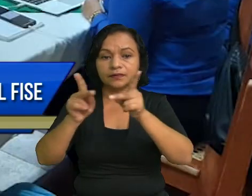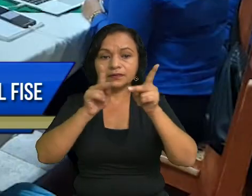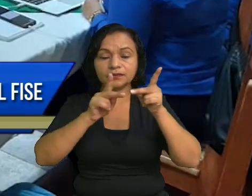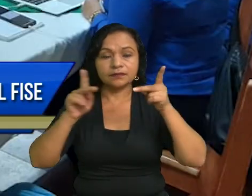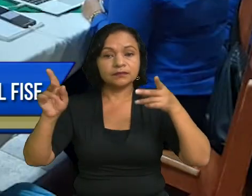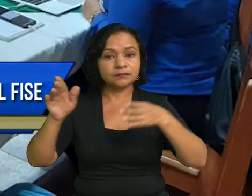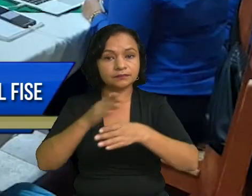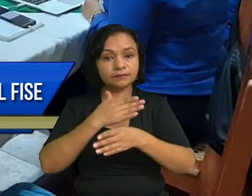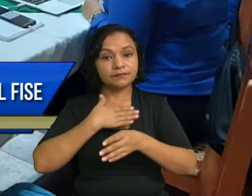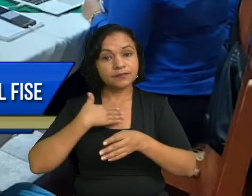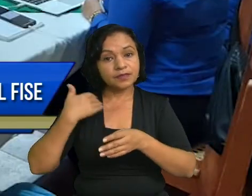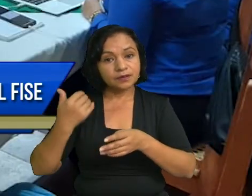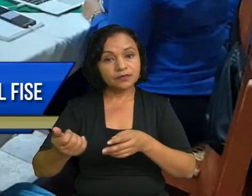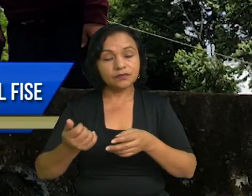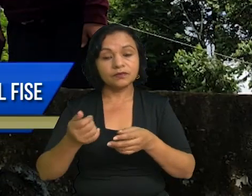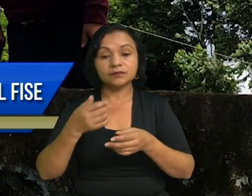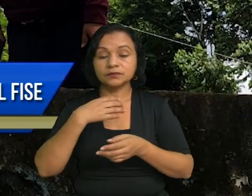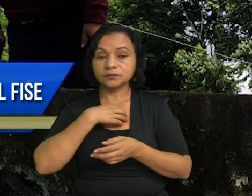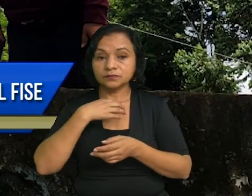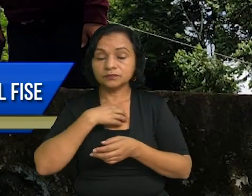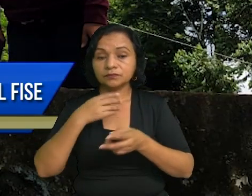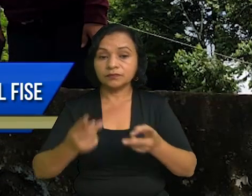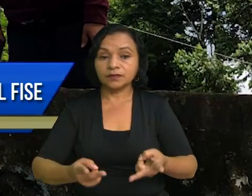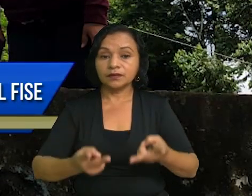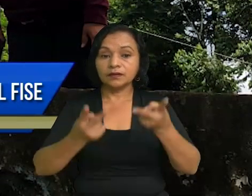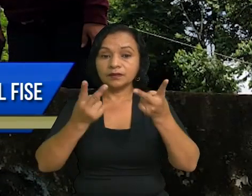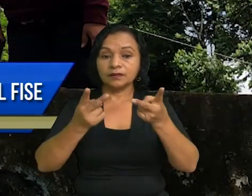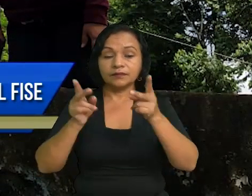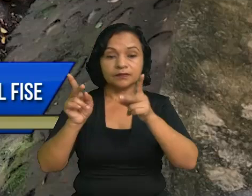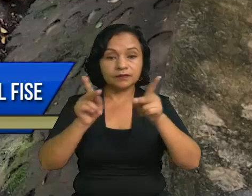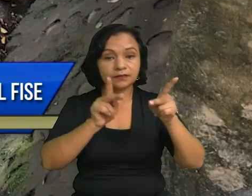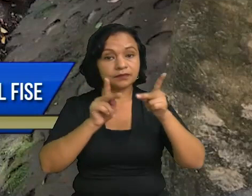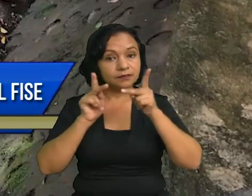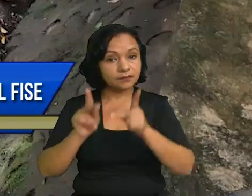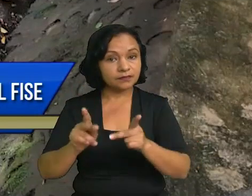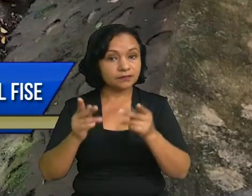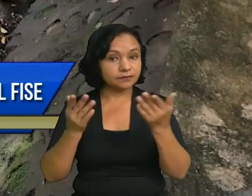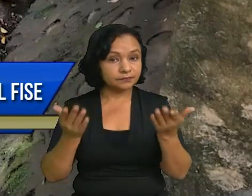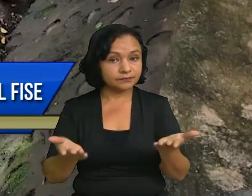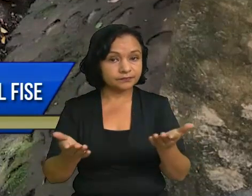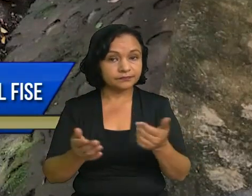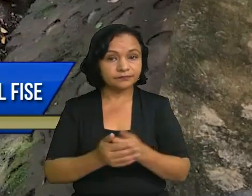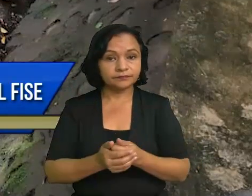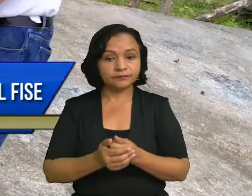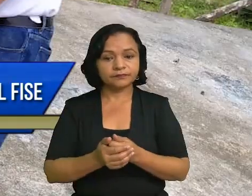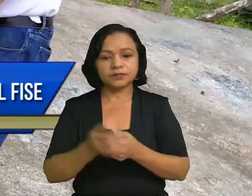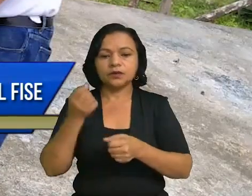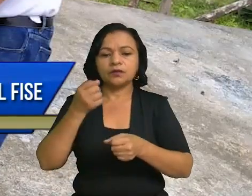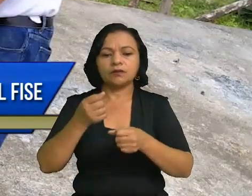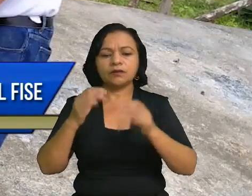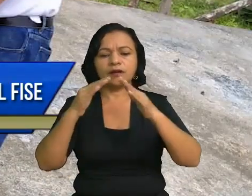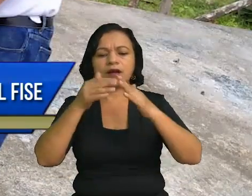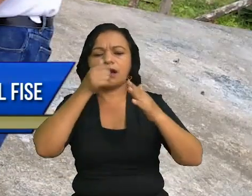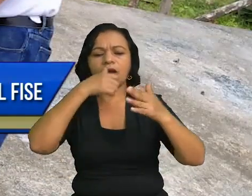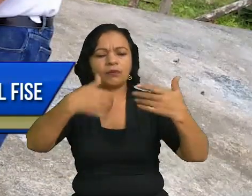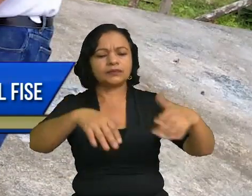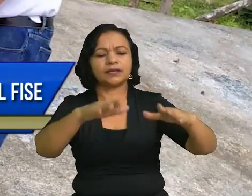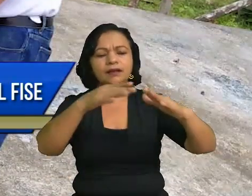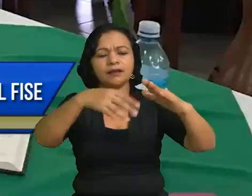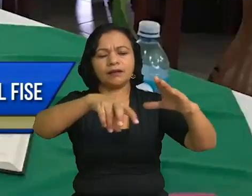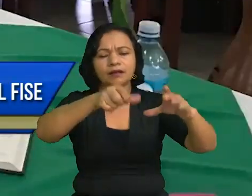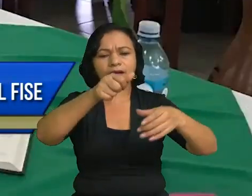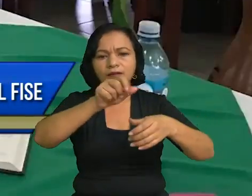mejorar la calidad de vida de la gente y es no solo es el esfuerzo de llevarle el agua potable sino que también